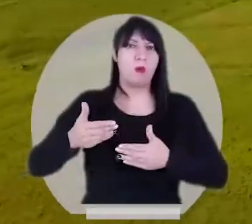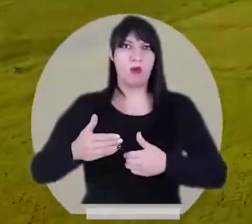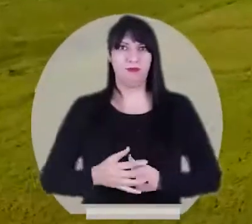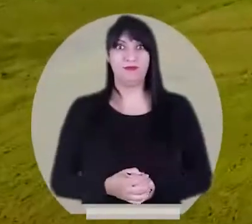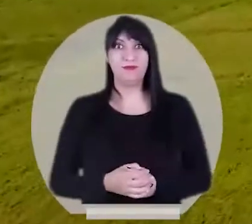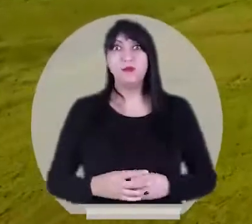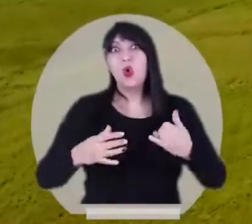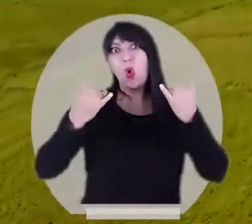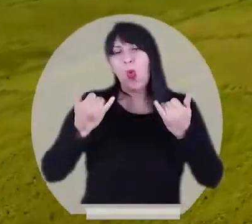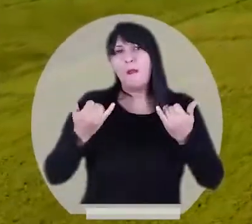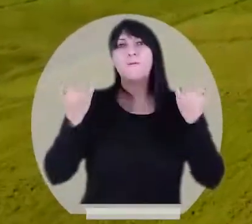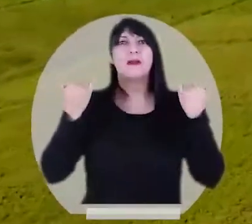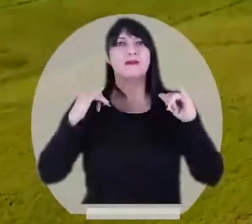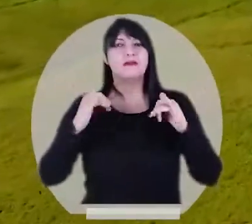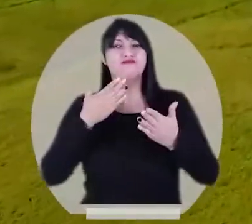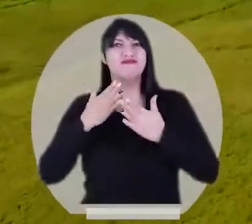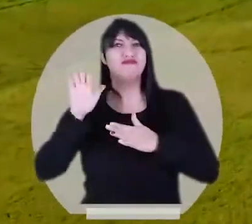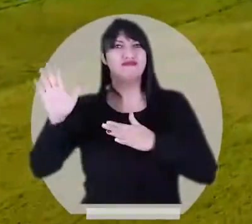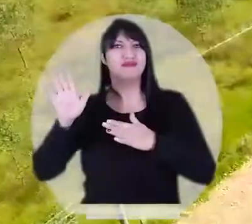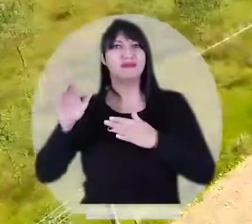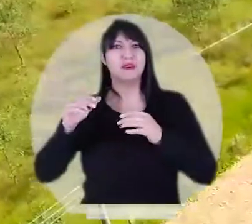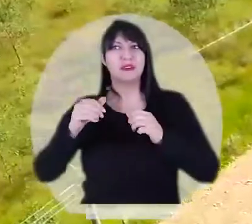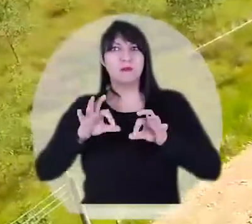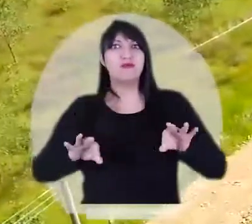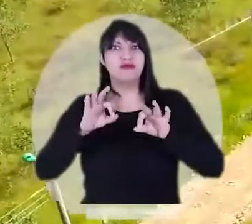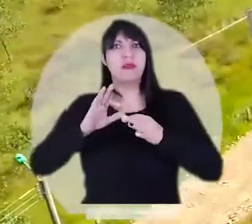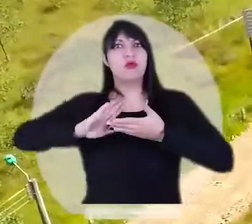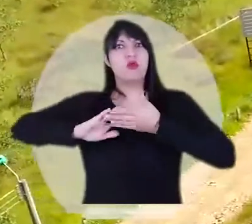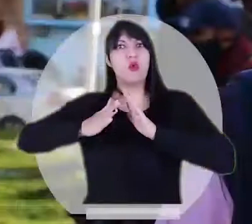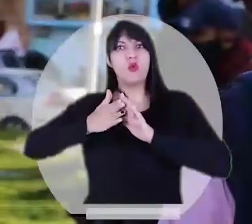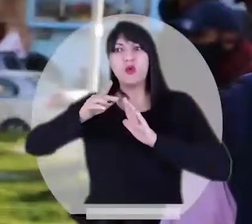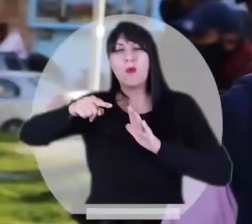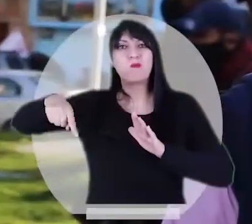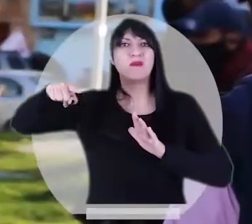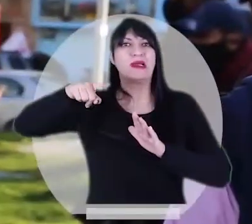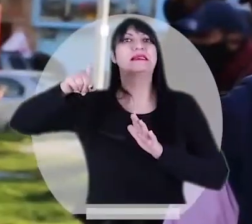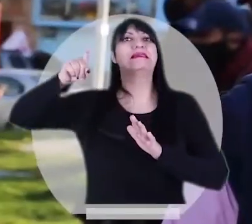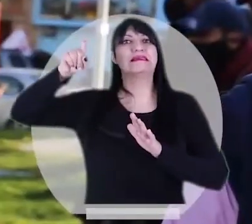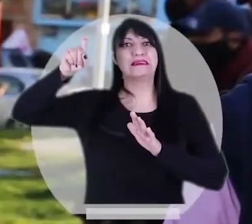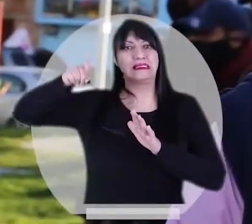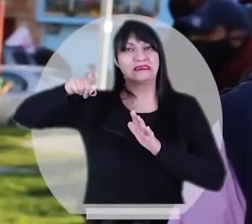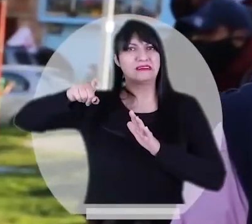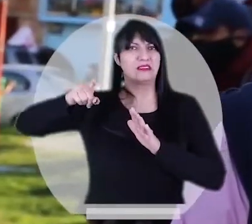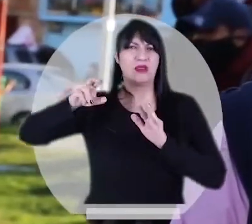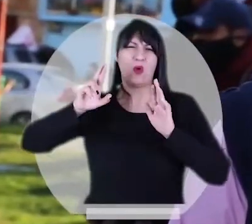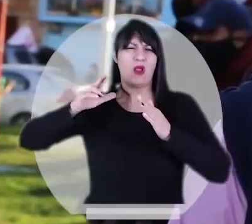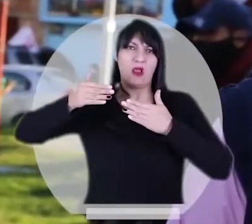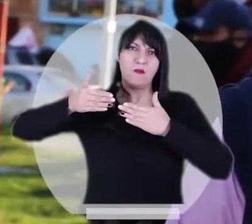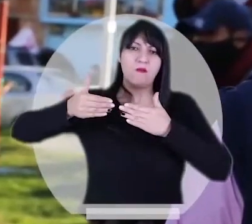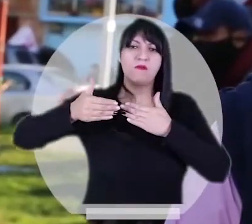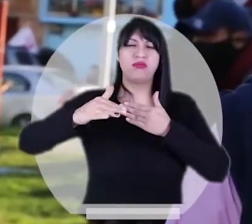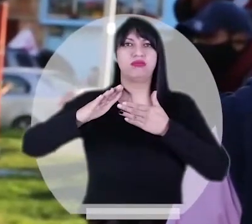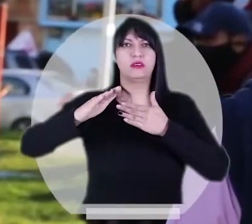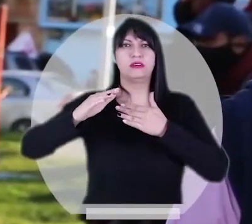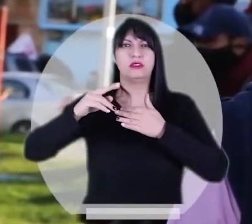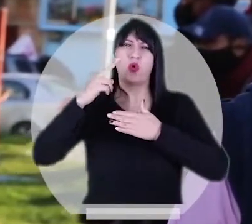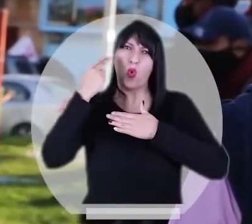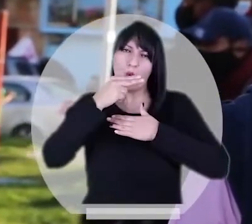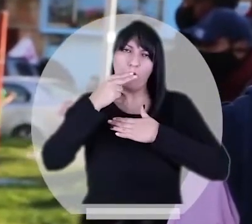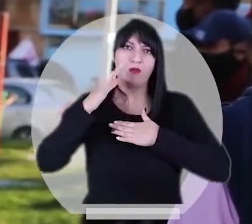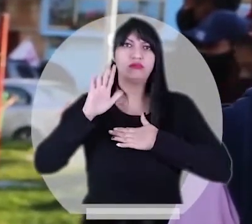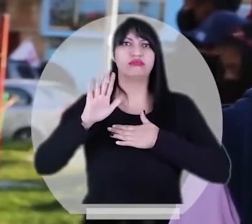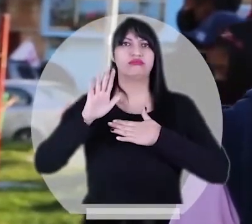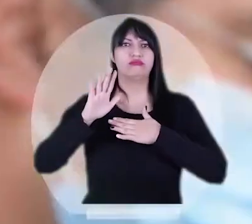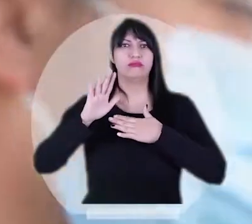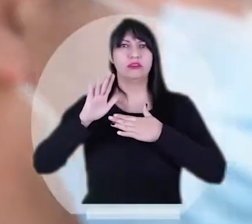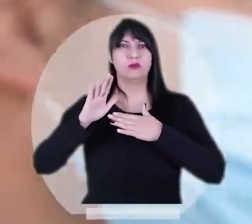básicamente en vías y se han empezado a trabajar, sino que han sido un poco lentas, ¿no? La presencia de ellos el día de hoy acá ha sido también porque